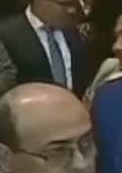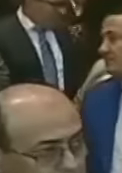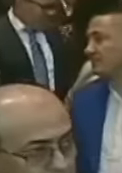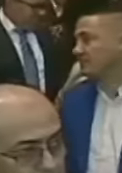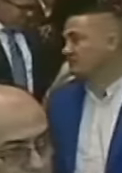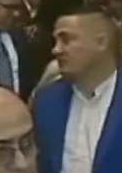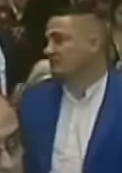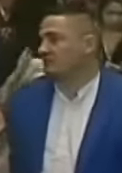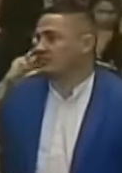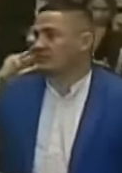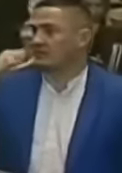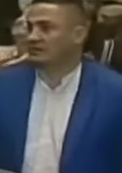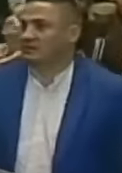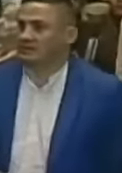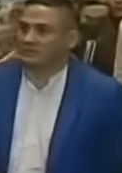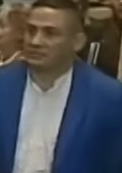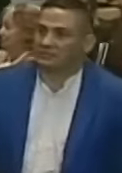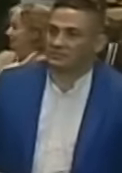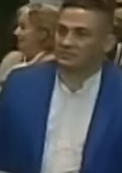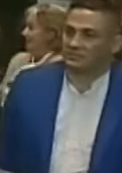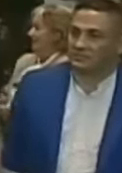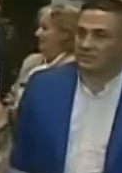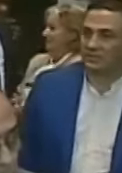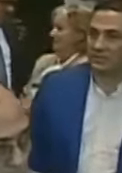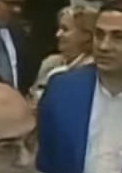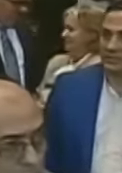Juancito Rodríguez, arpa del llano y palmar.